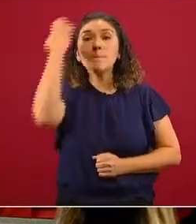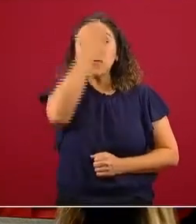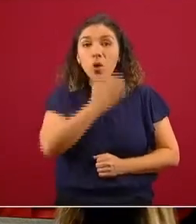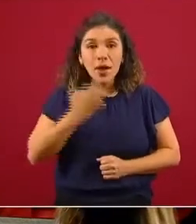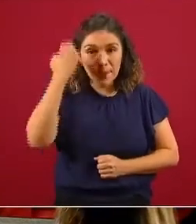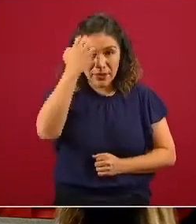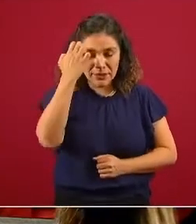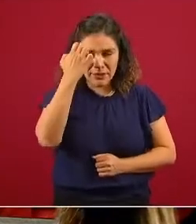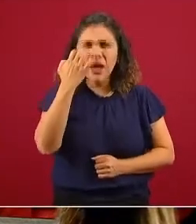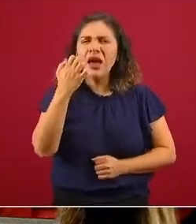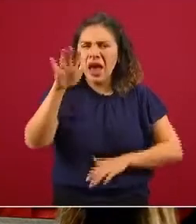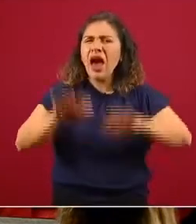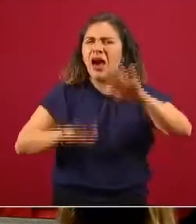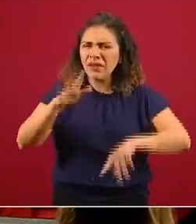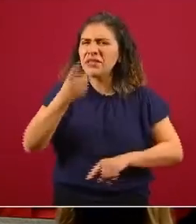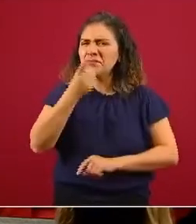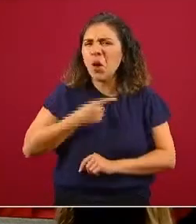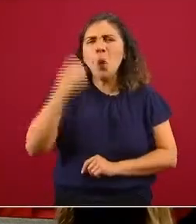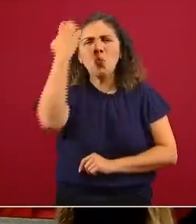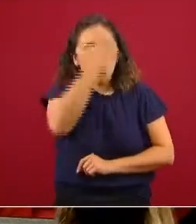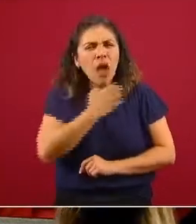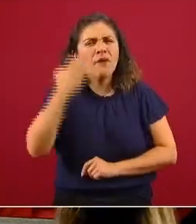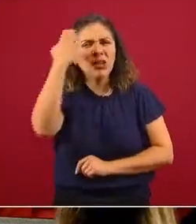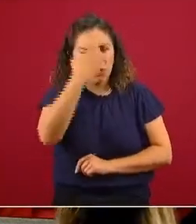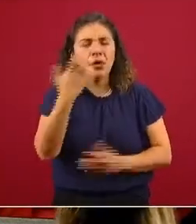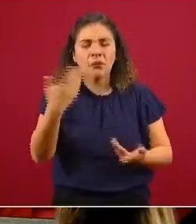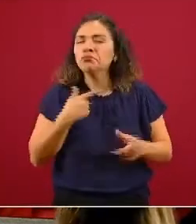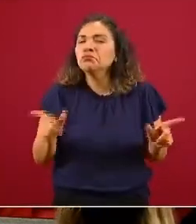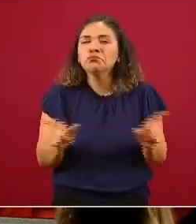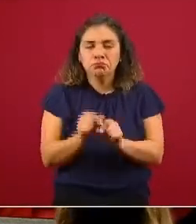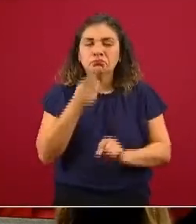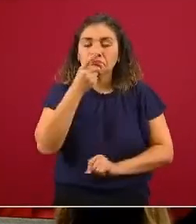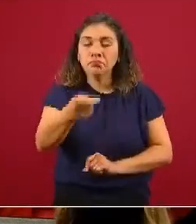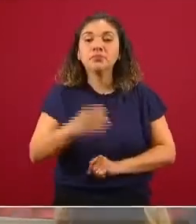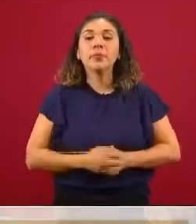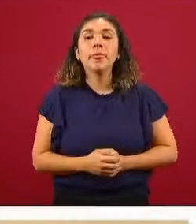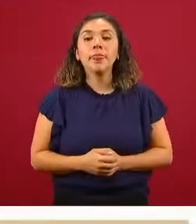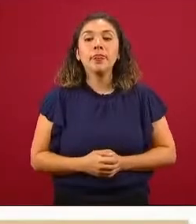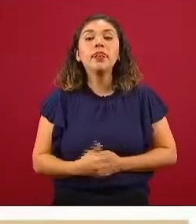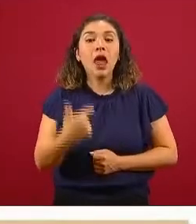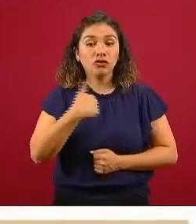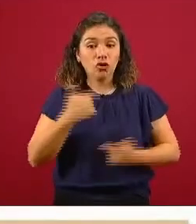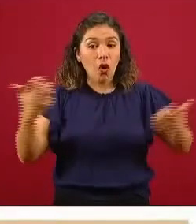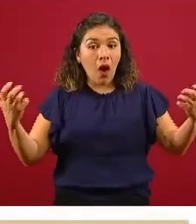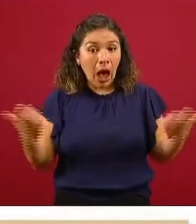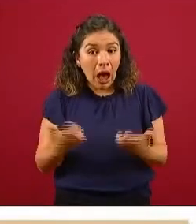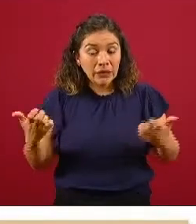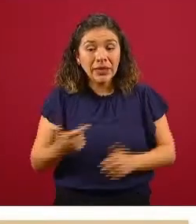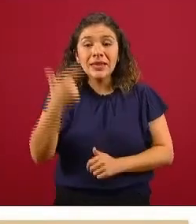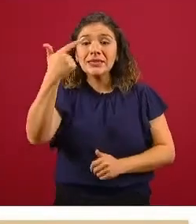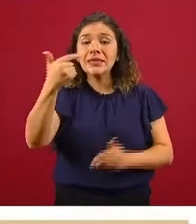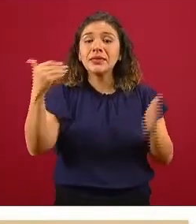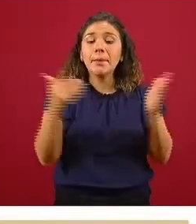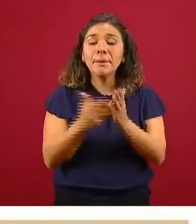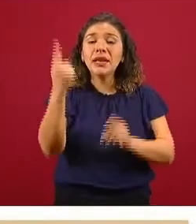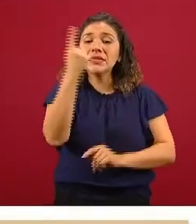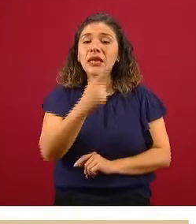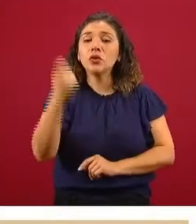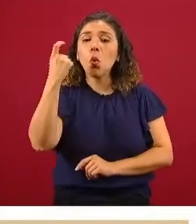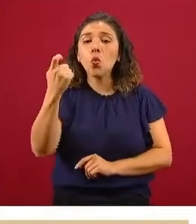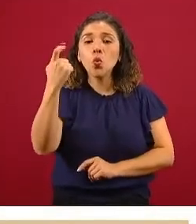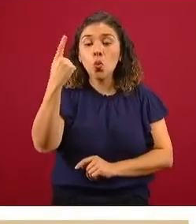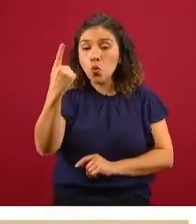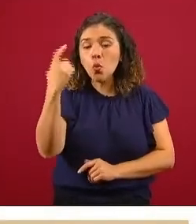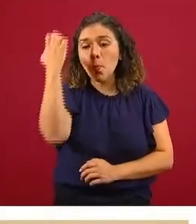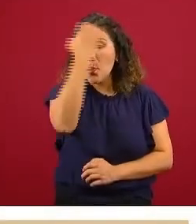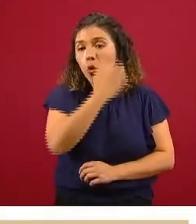Pruebas. Alguien nos platicaba de las pruebas. Bueno, simplemente les voy a poner algo. Nosotros hemos realizado 7,101